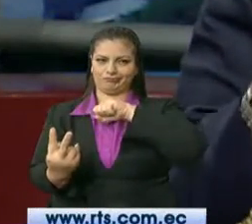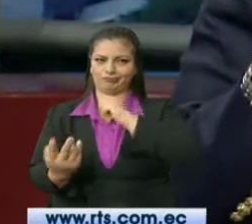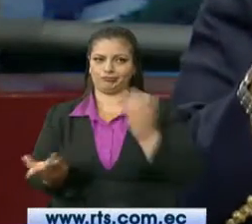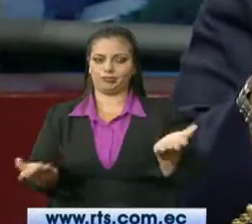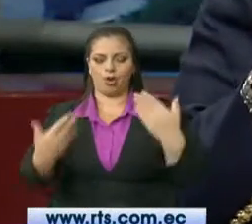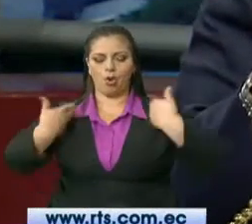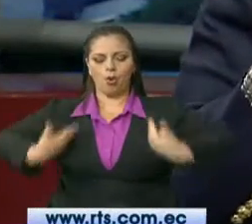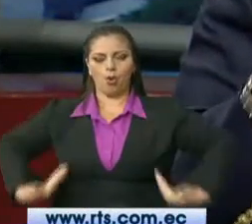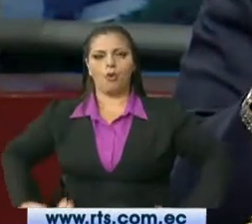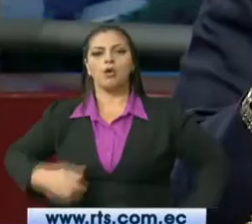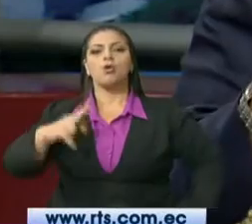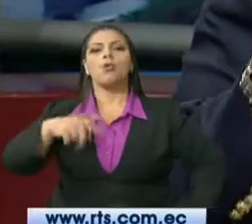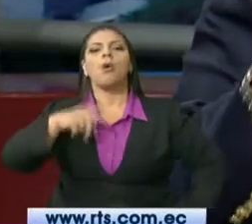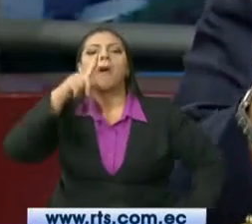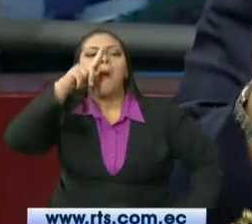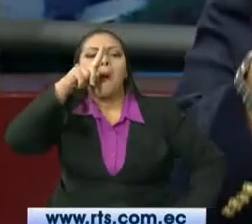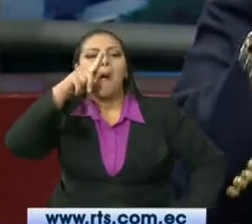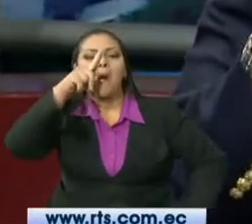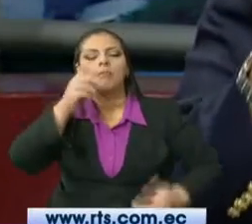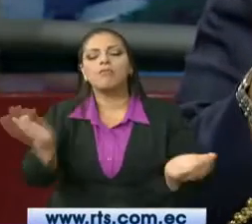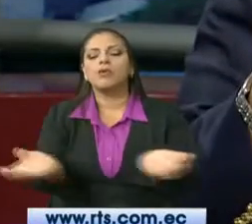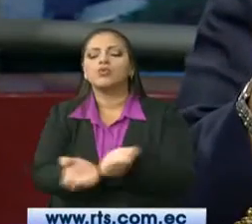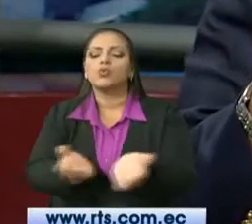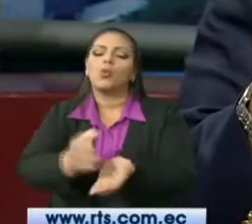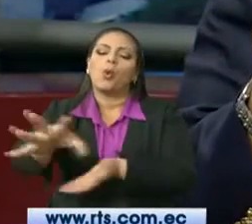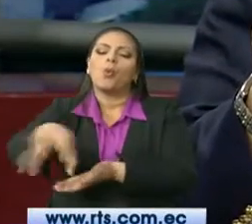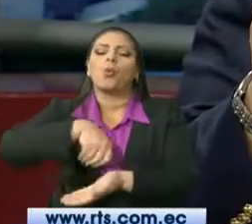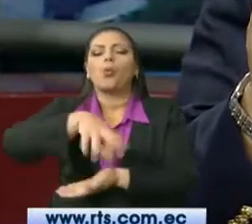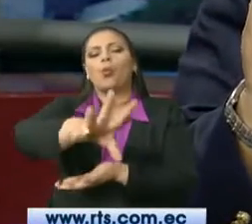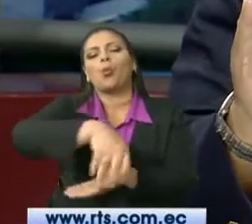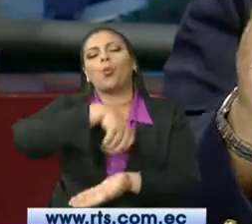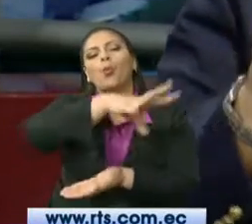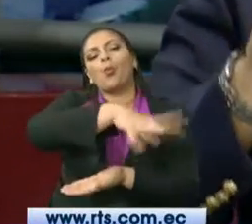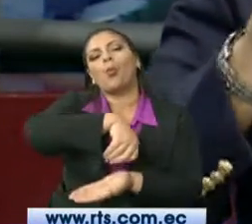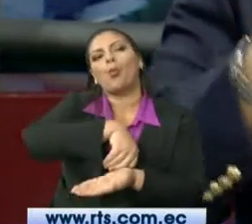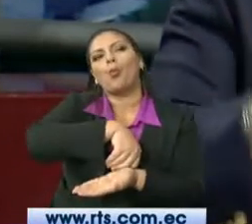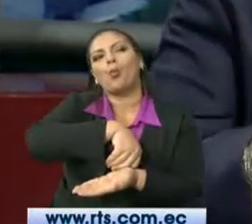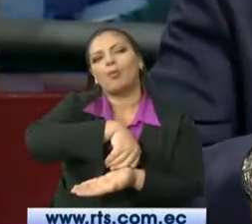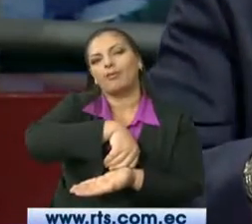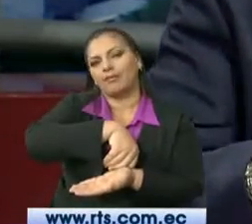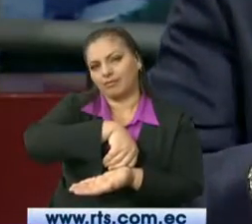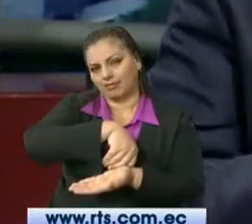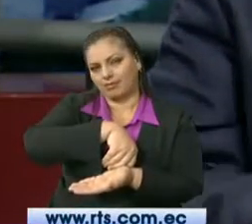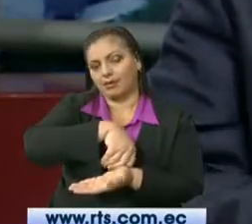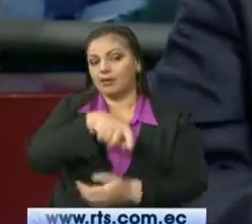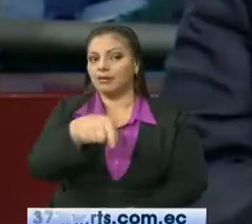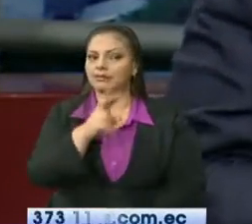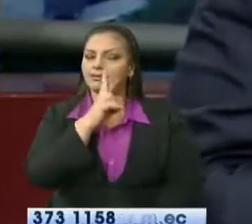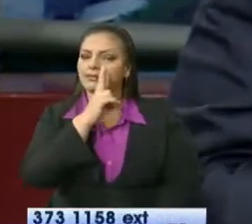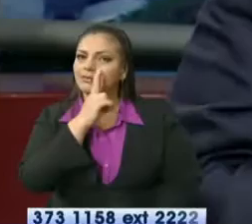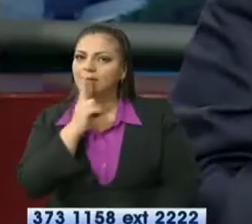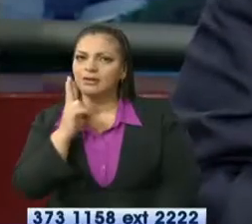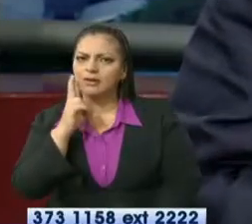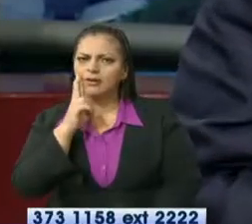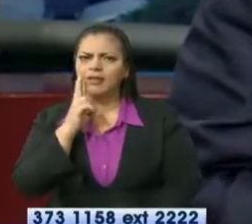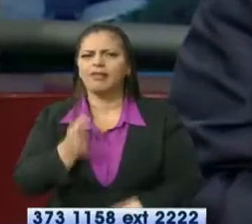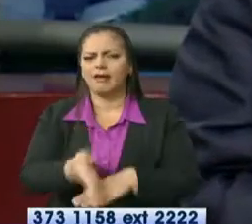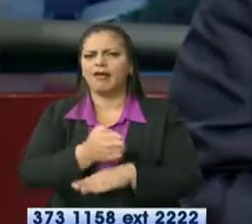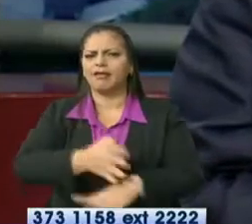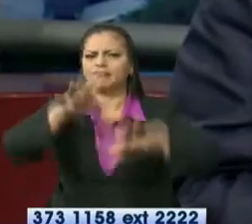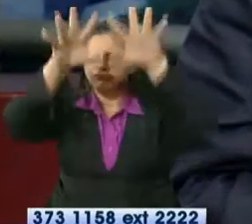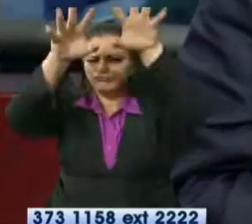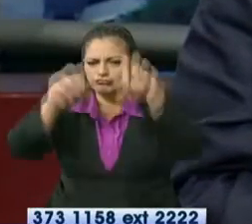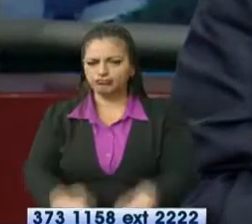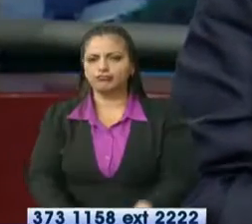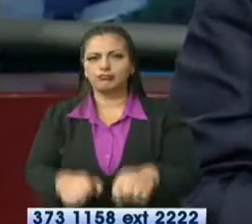a una picantería que estaba cerrada, o sea, estrucharon la puerta para robar la caja fuerte que contenía